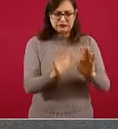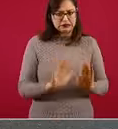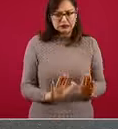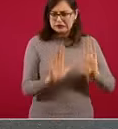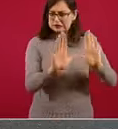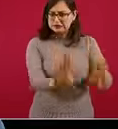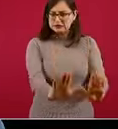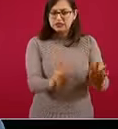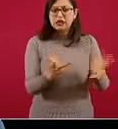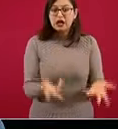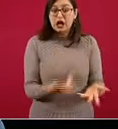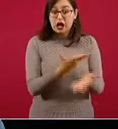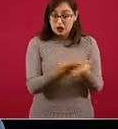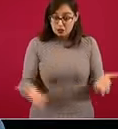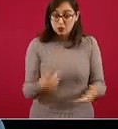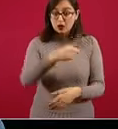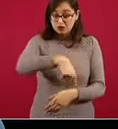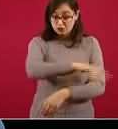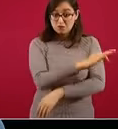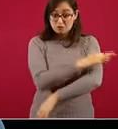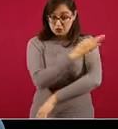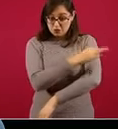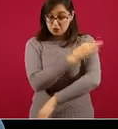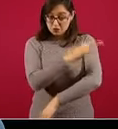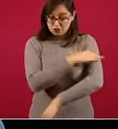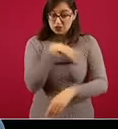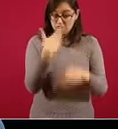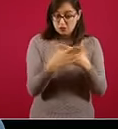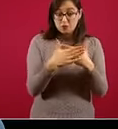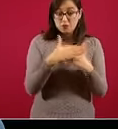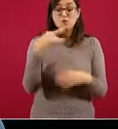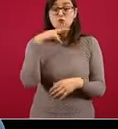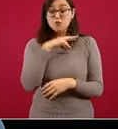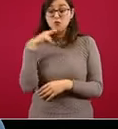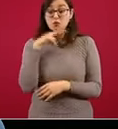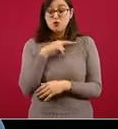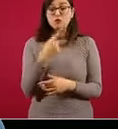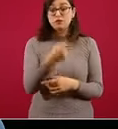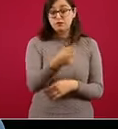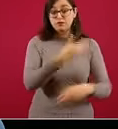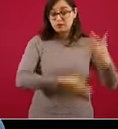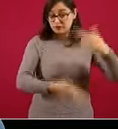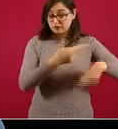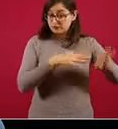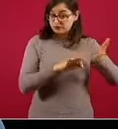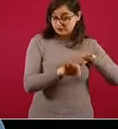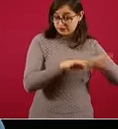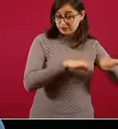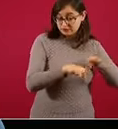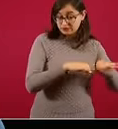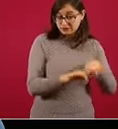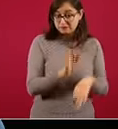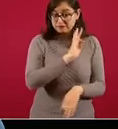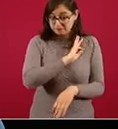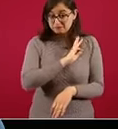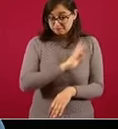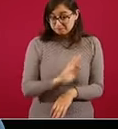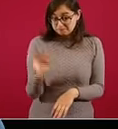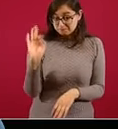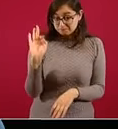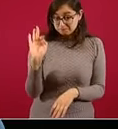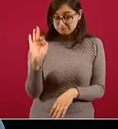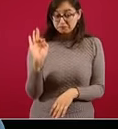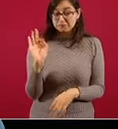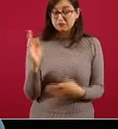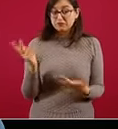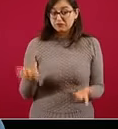tiene con ellos, con este personal que tiene alguna comorbilidad y que fue confinado, para que justamente después de que sean vacunados quizás pudieran